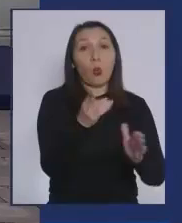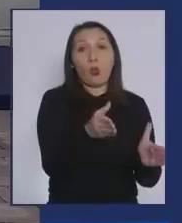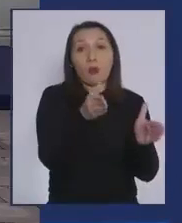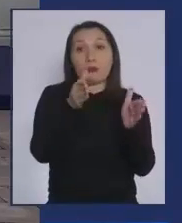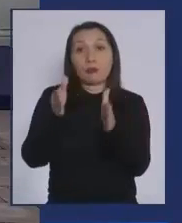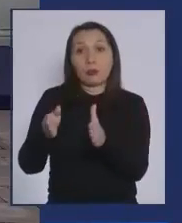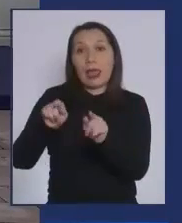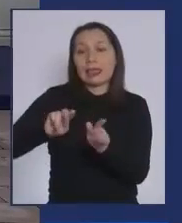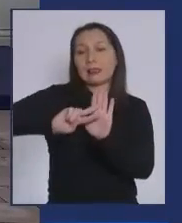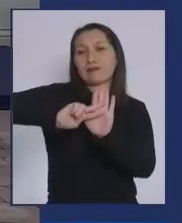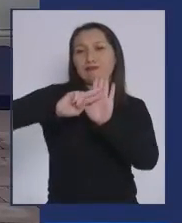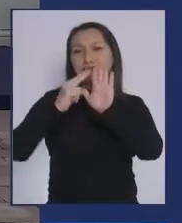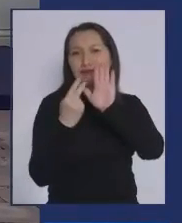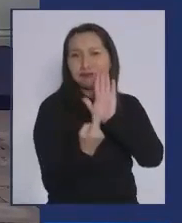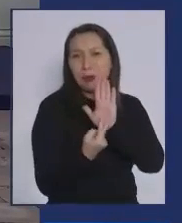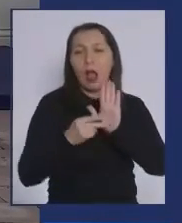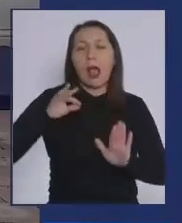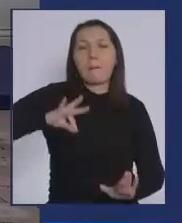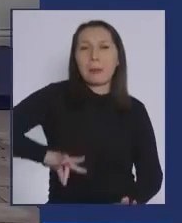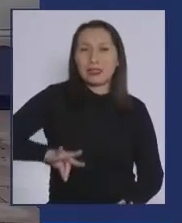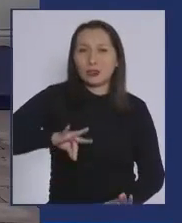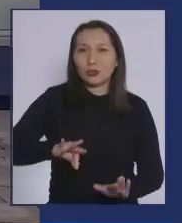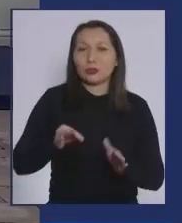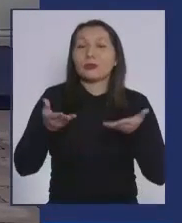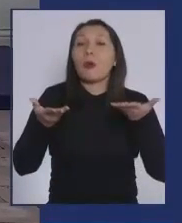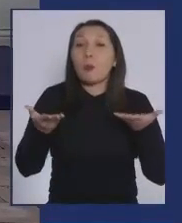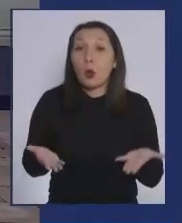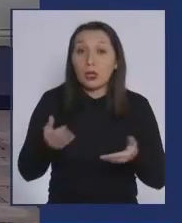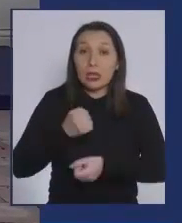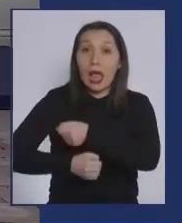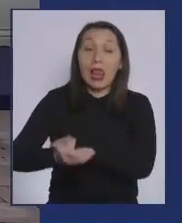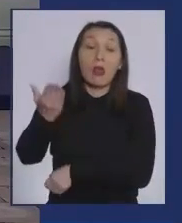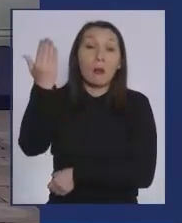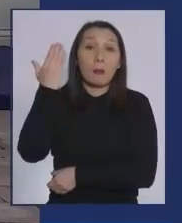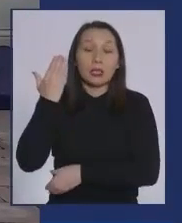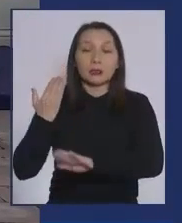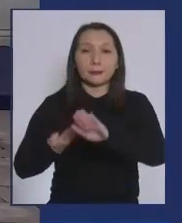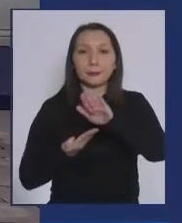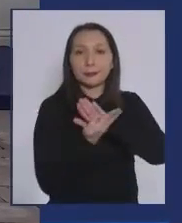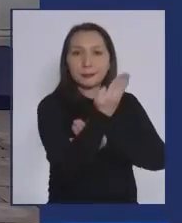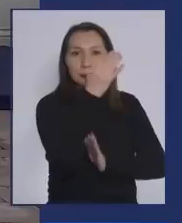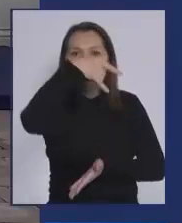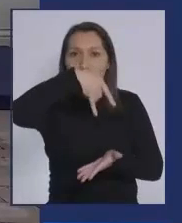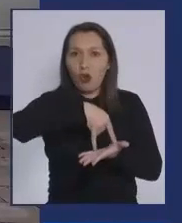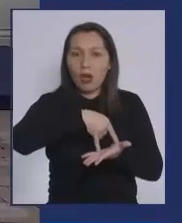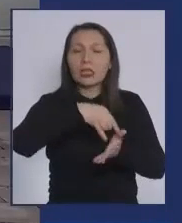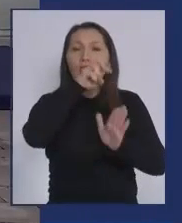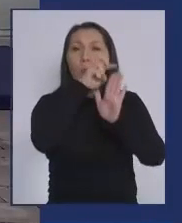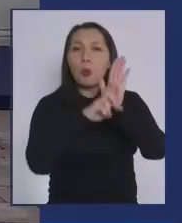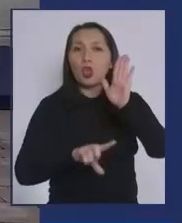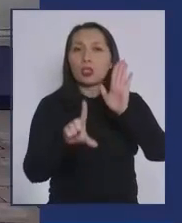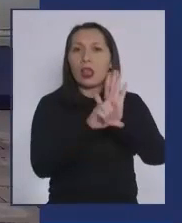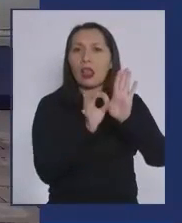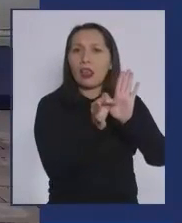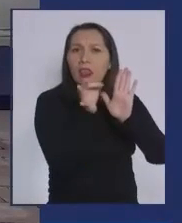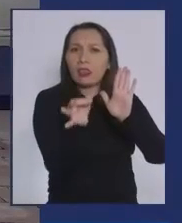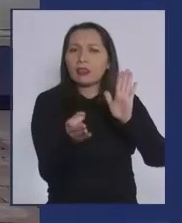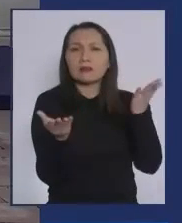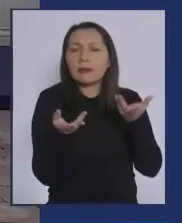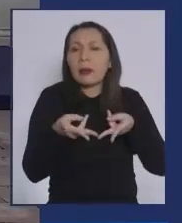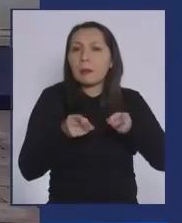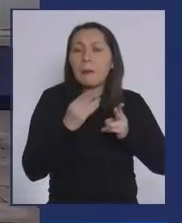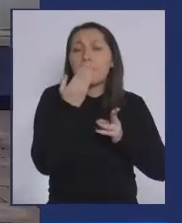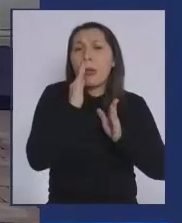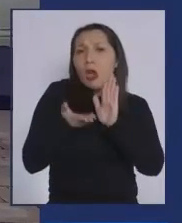de esa reforma de pensiones por eso el año pasado enviamos al congreso un proyecto de ley que